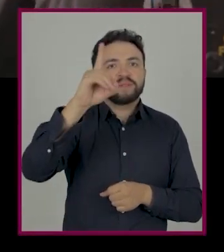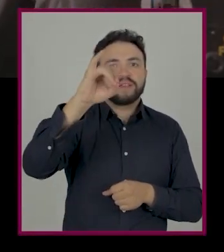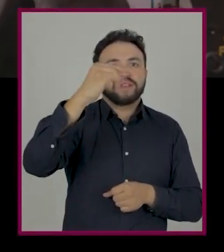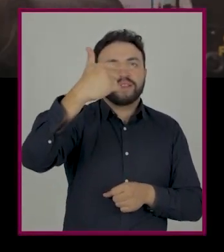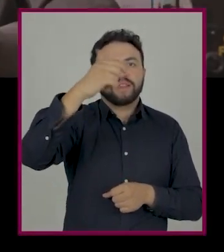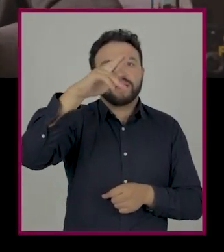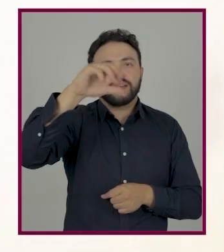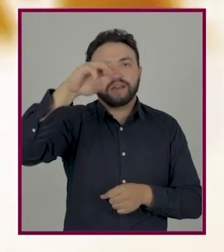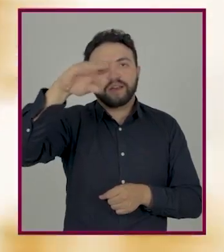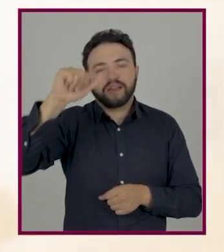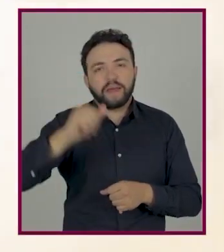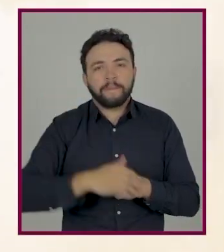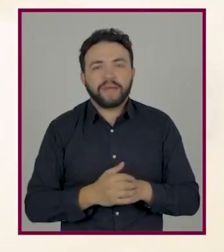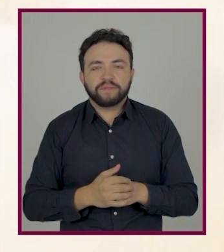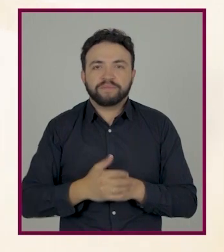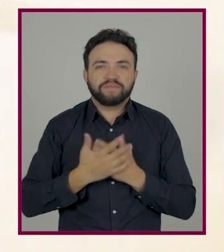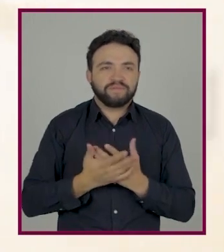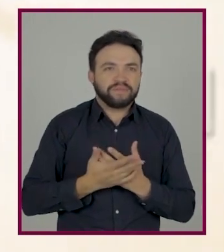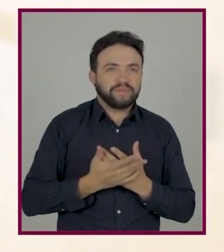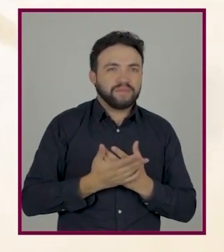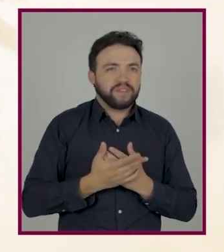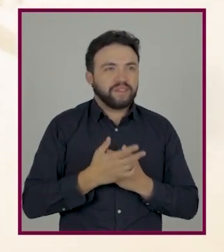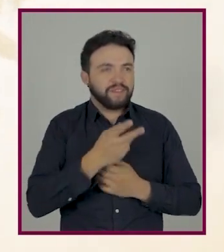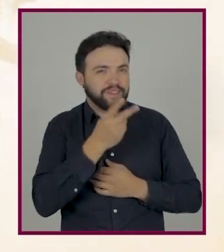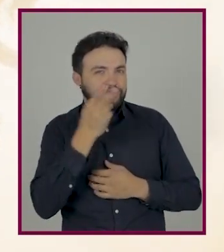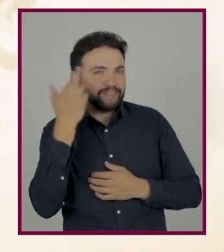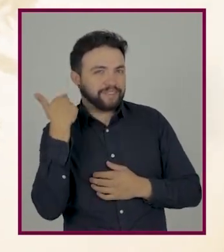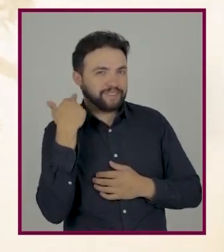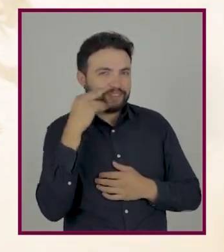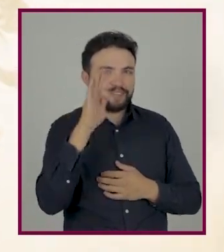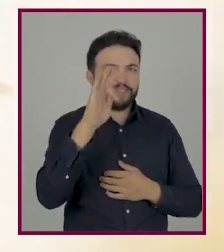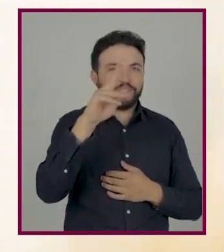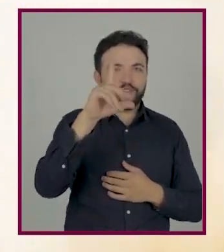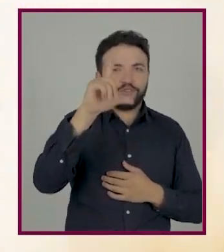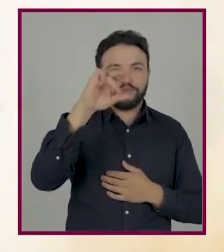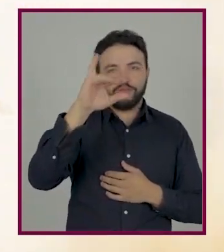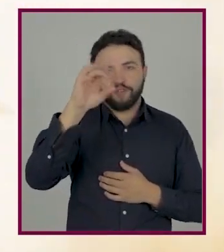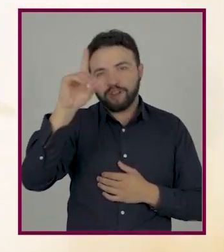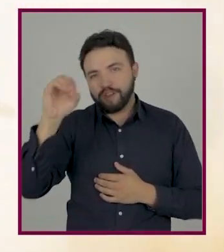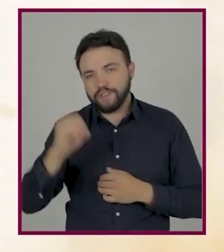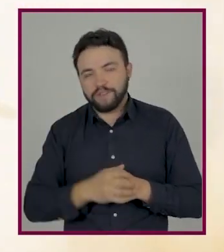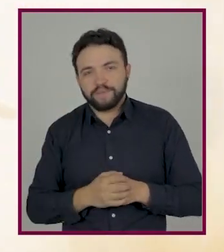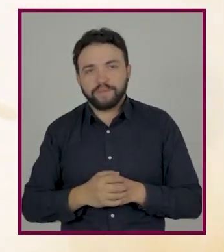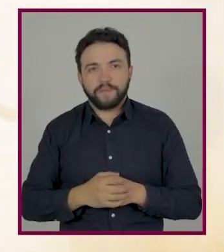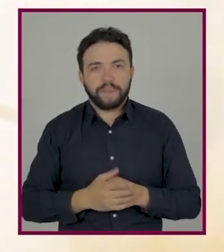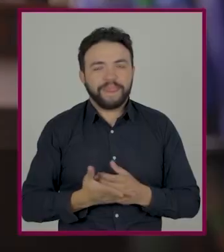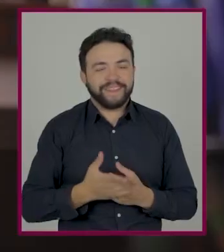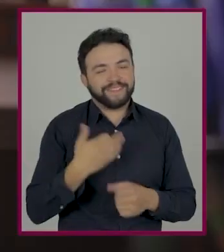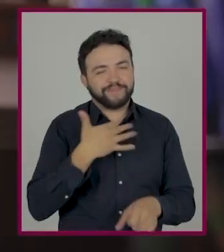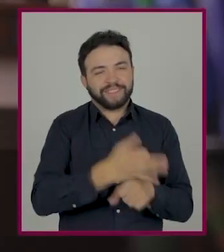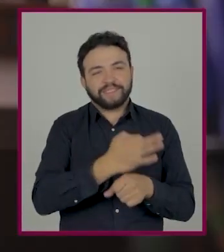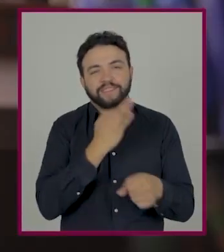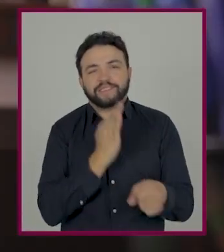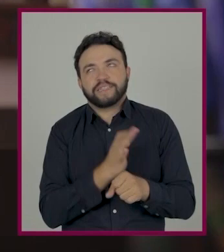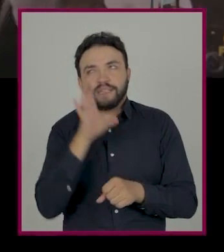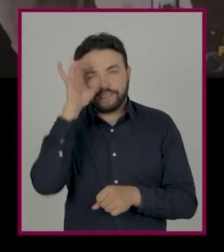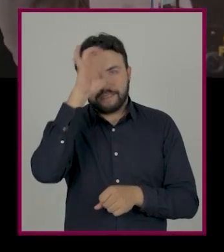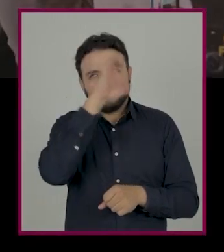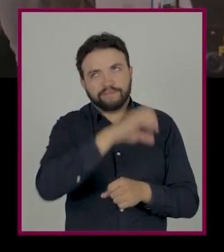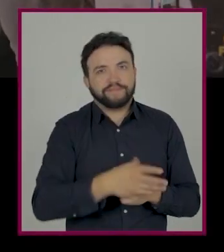vez, ¿de qué se trata? Ahora veremos el diagrama de flujo. Este tema se oye fluido.